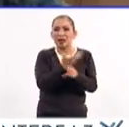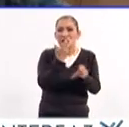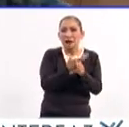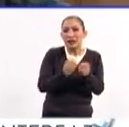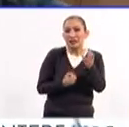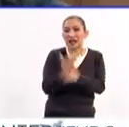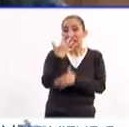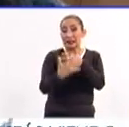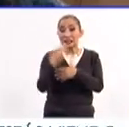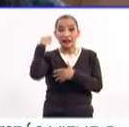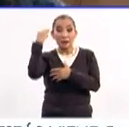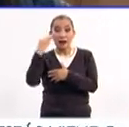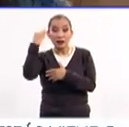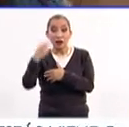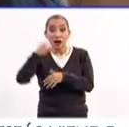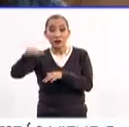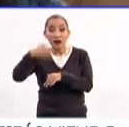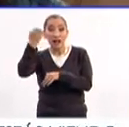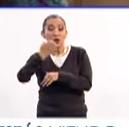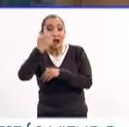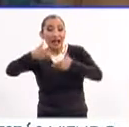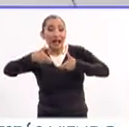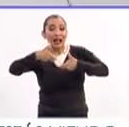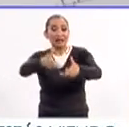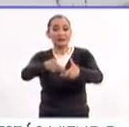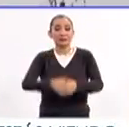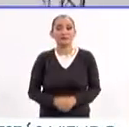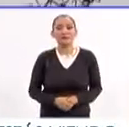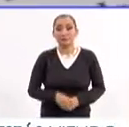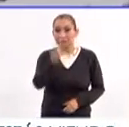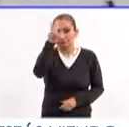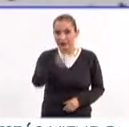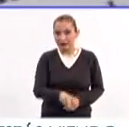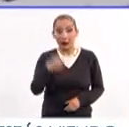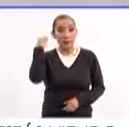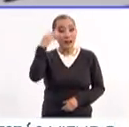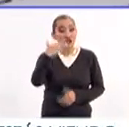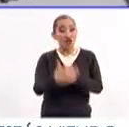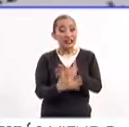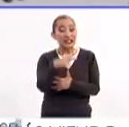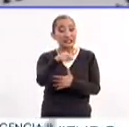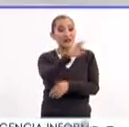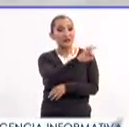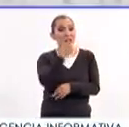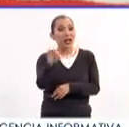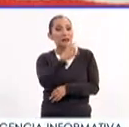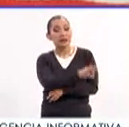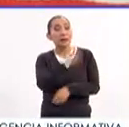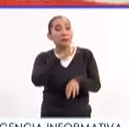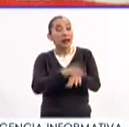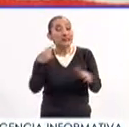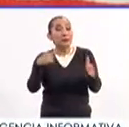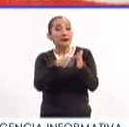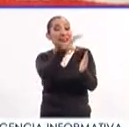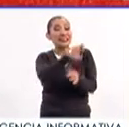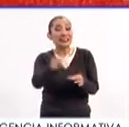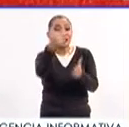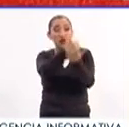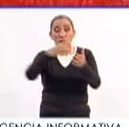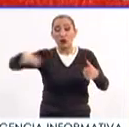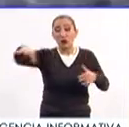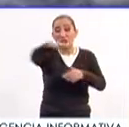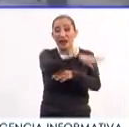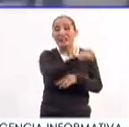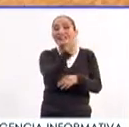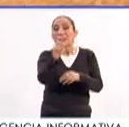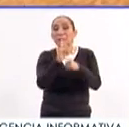on March 15th out of schools and in the streets. And it's... En efecto, marzo 15 es la fecha en la que más de 1,500 ciudades en